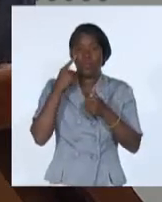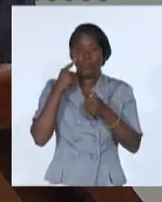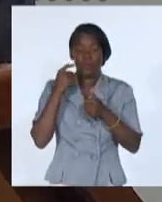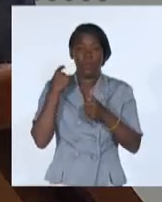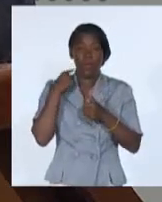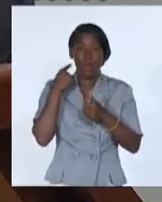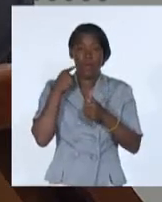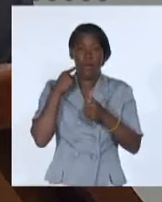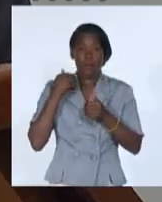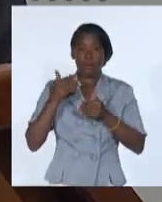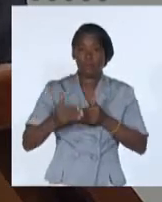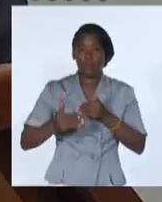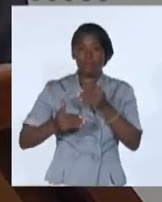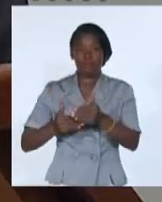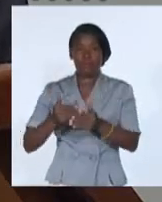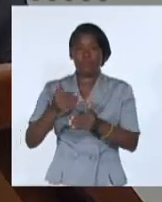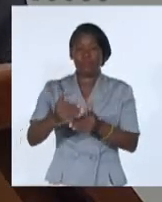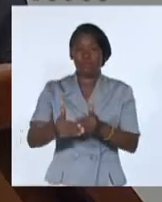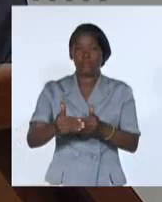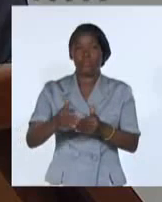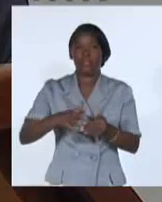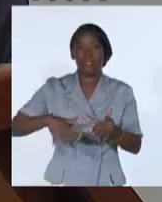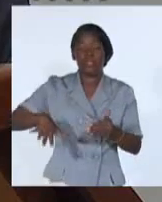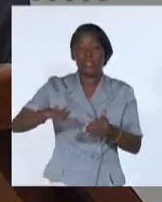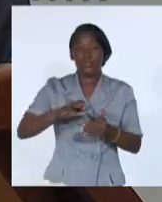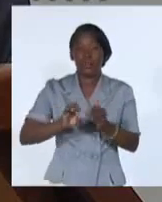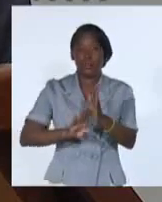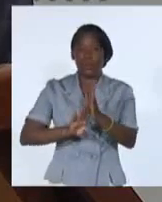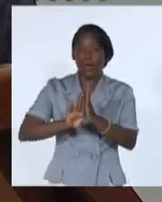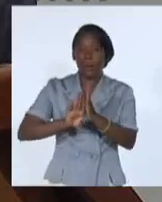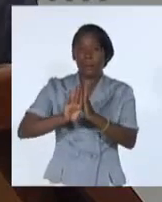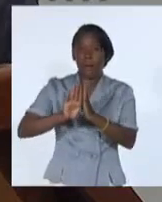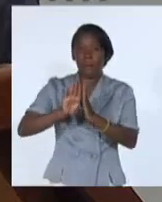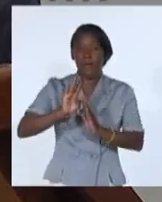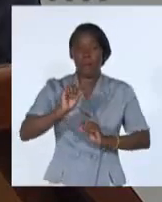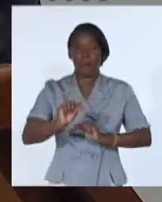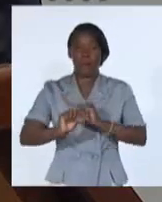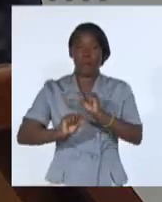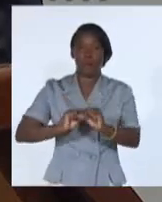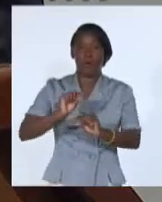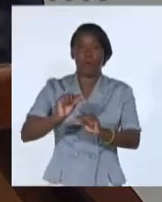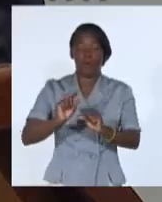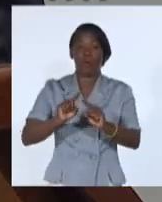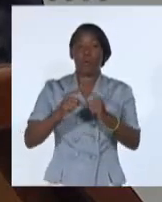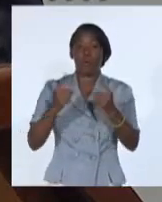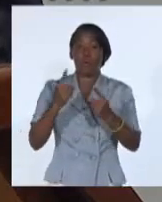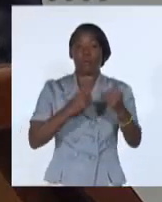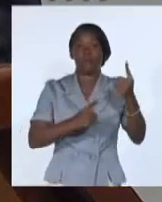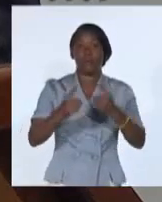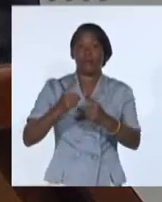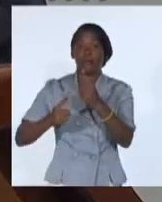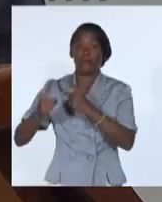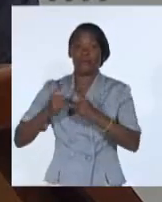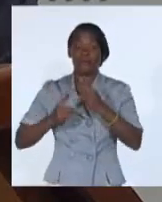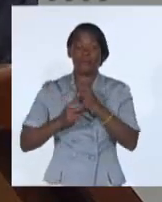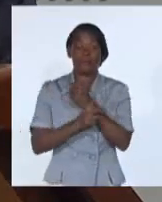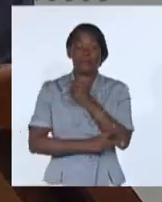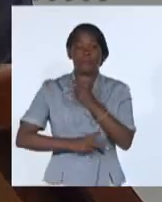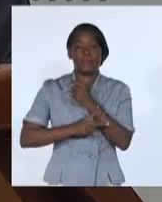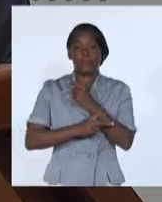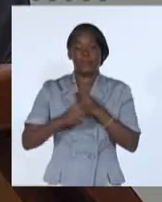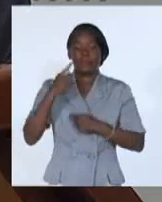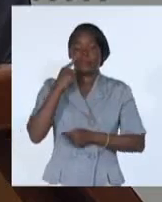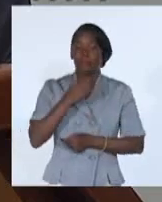sacado a cientos de millones de personas de la pobreza y se han aunado en las Naciones Unidas en la búsqueda de las